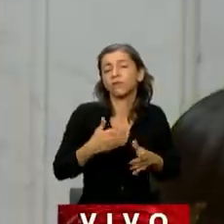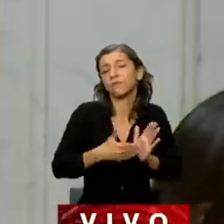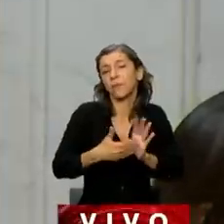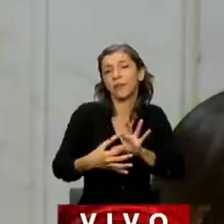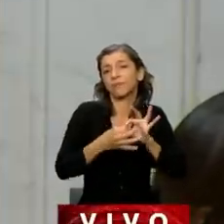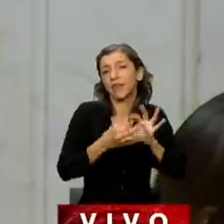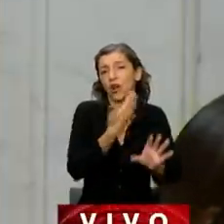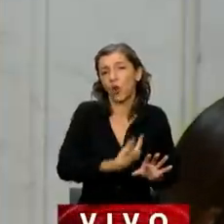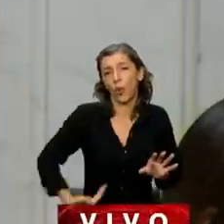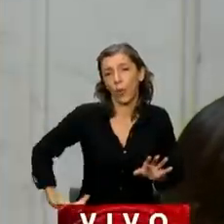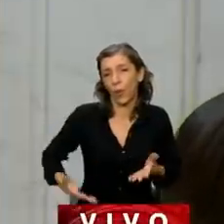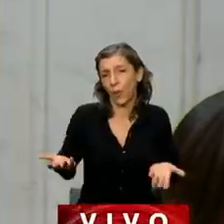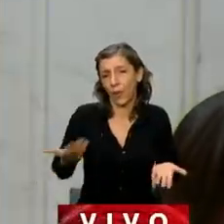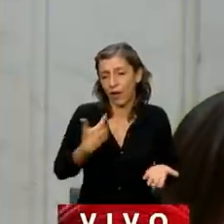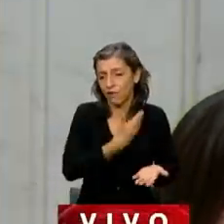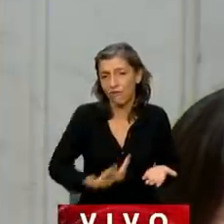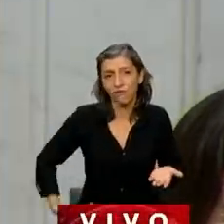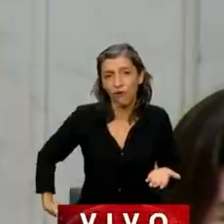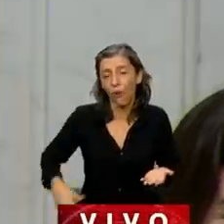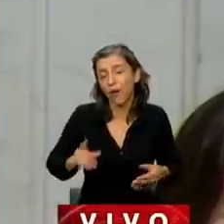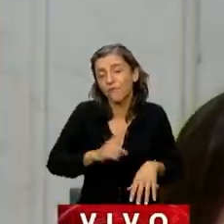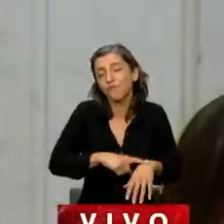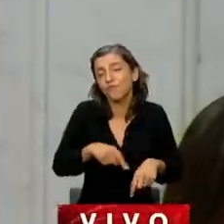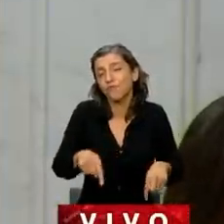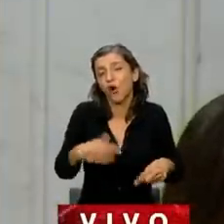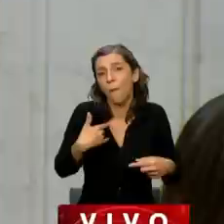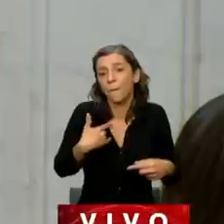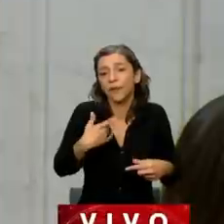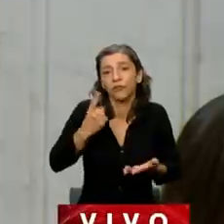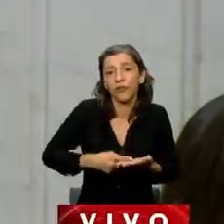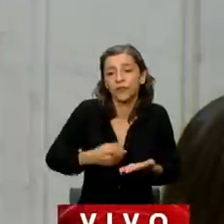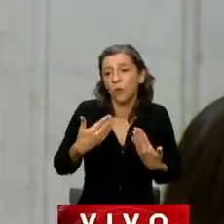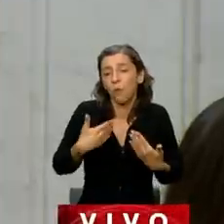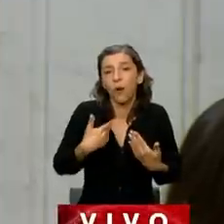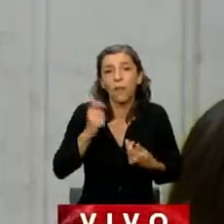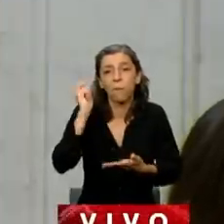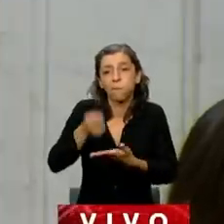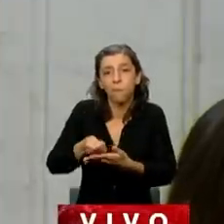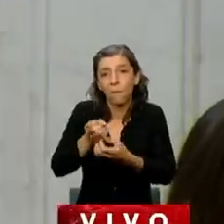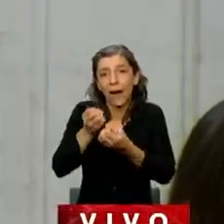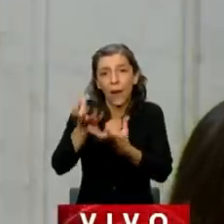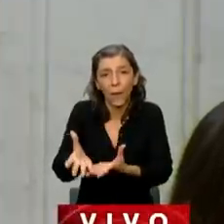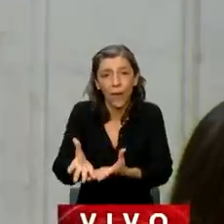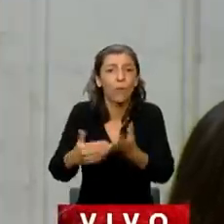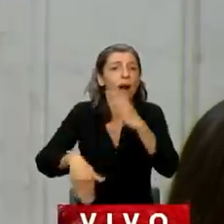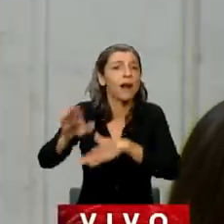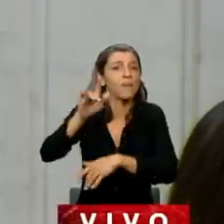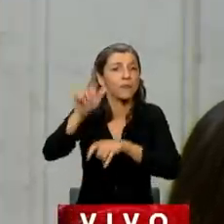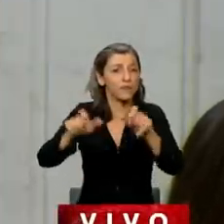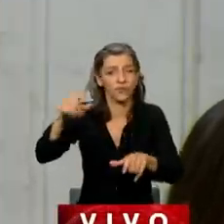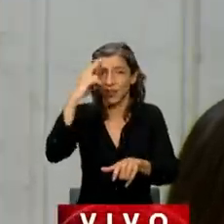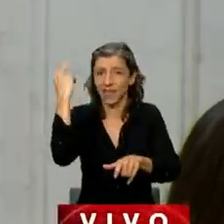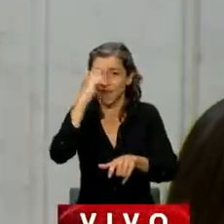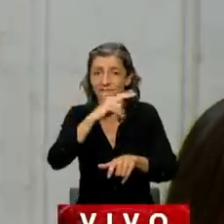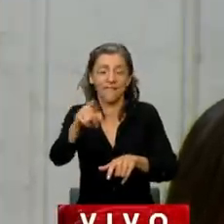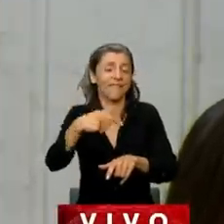de pagarle bien a las enfermeras. Tienen generalmente dos trabajos, pero reconocer que la enfermera es